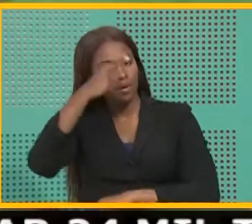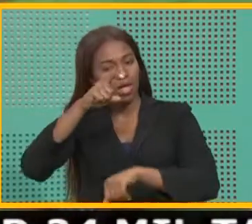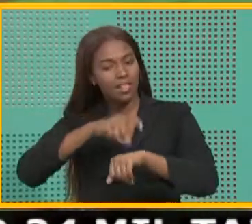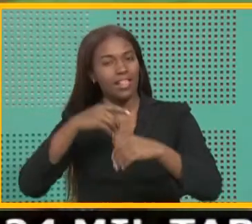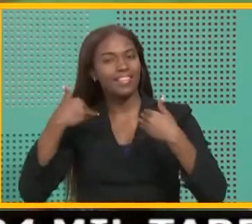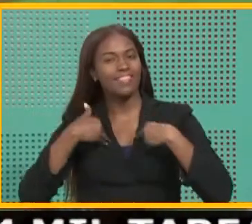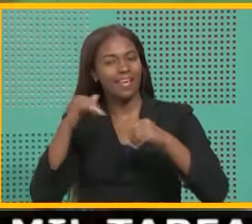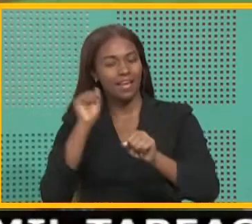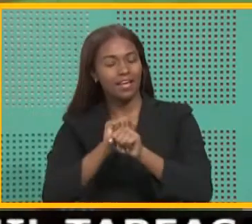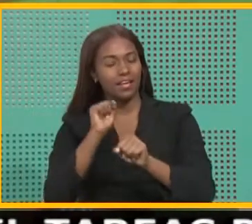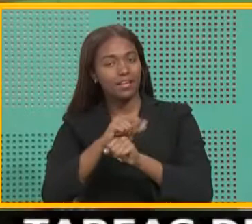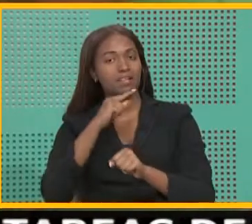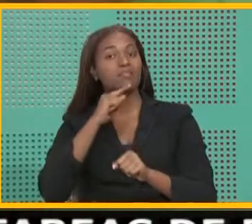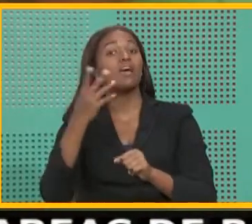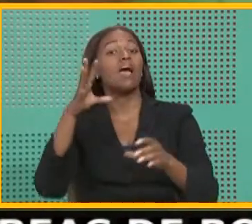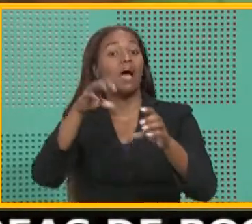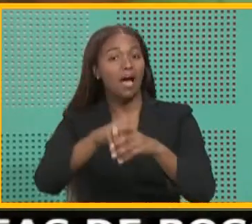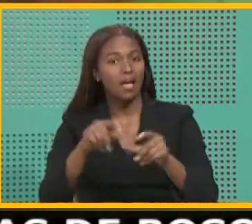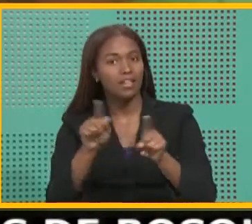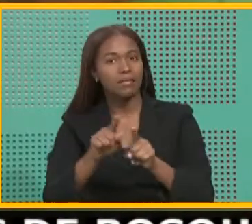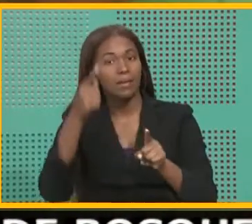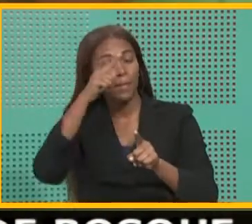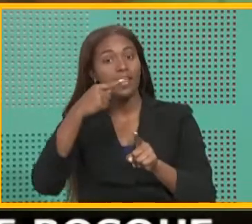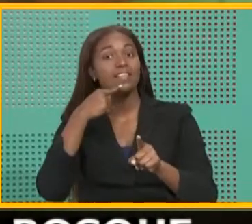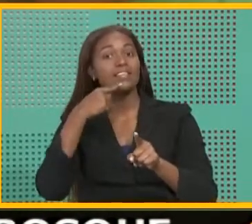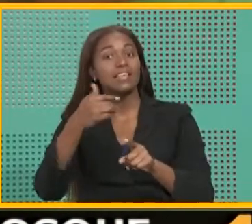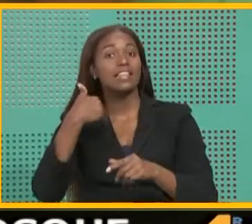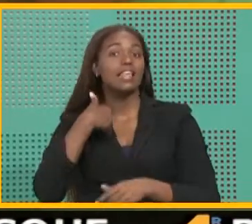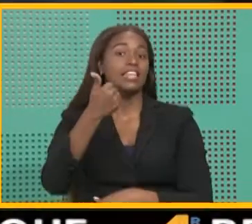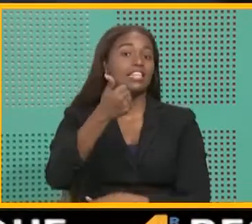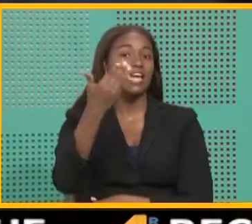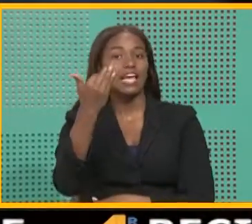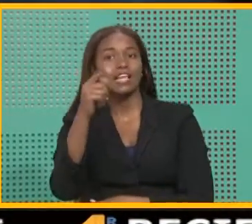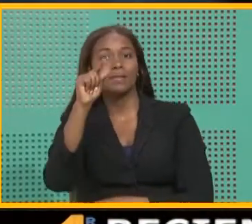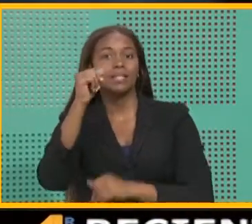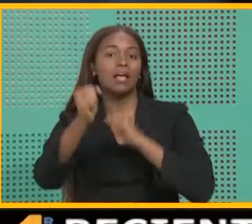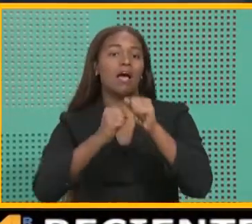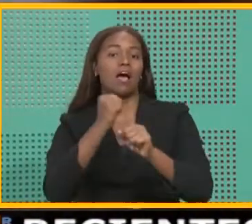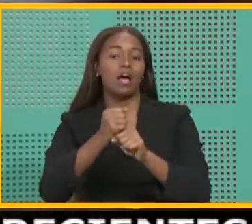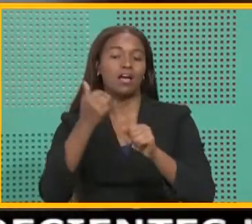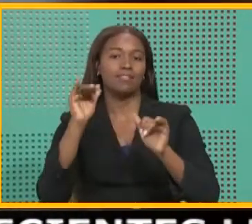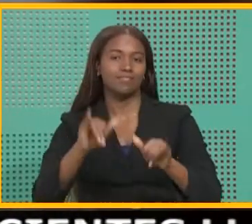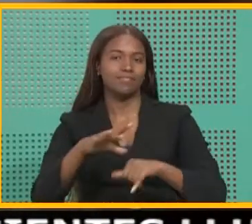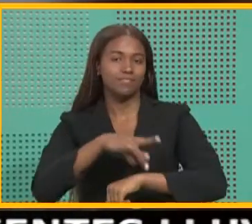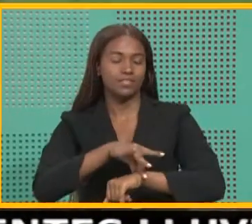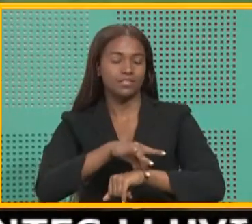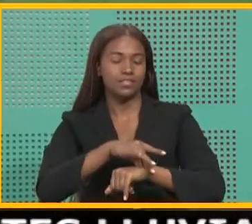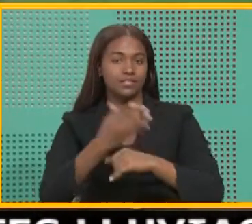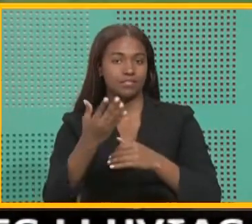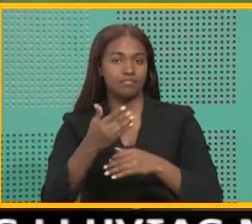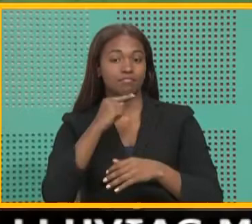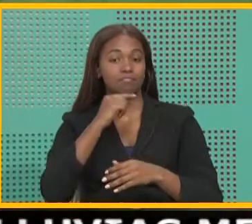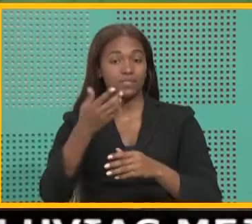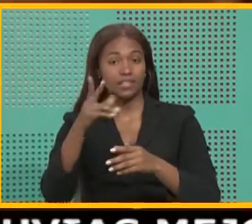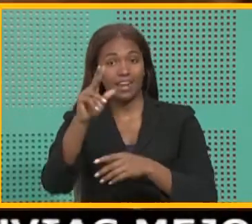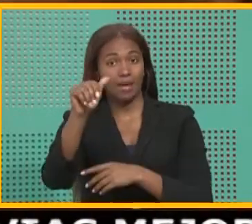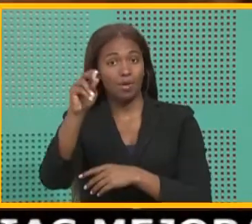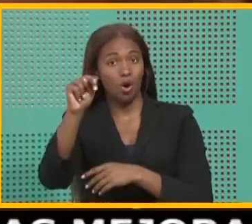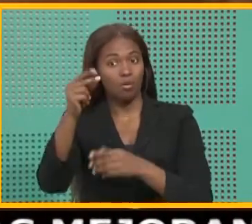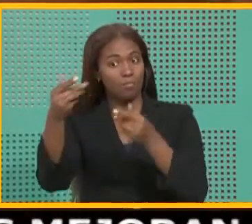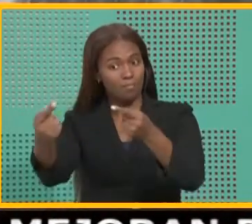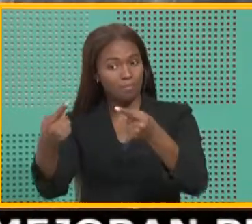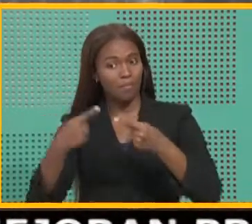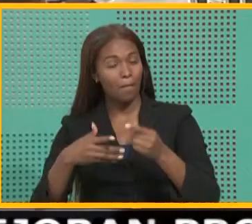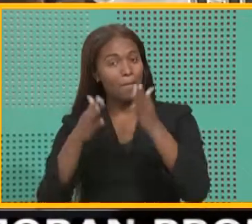tienen trabajando. Entonces se meten también para alegar que tienen 10, 15, 20 años que le den tierra. Ramón, que fue el que me trajo, que me pidió que viniera